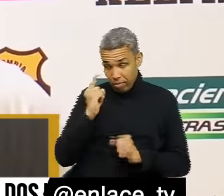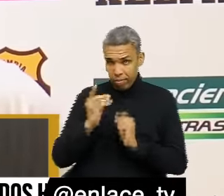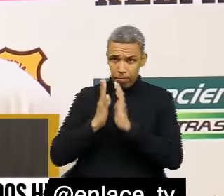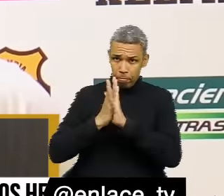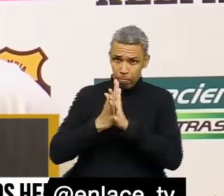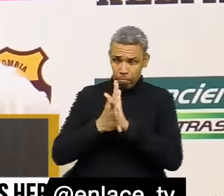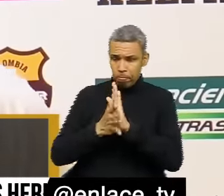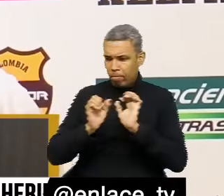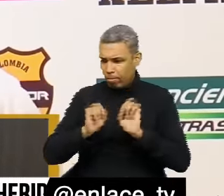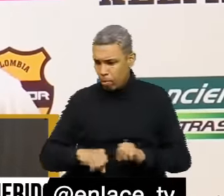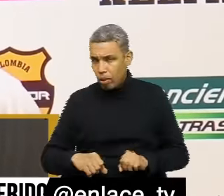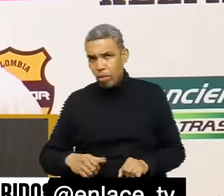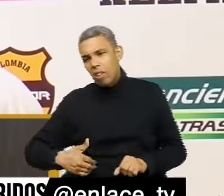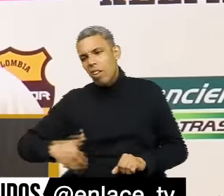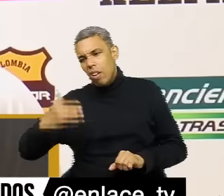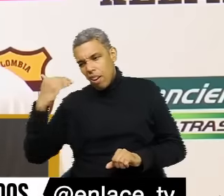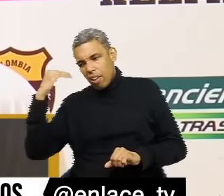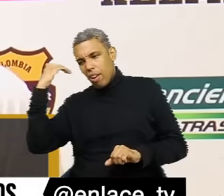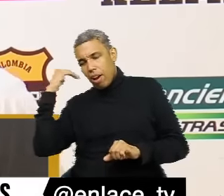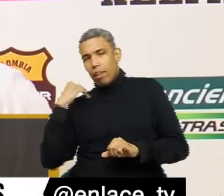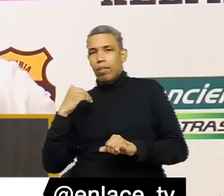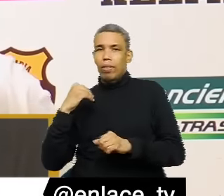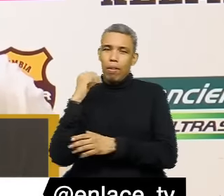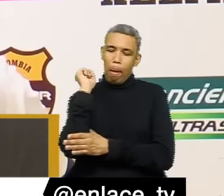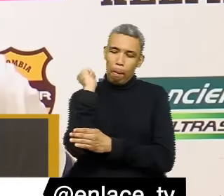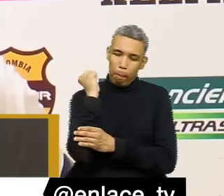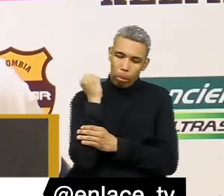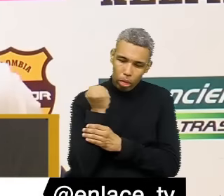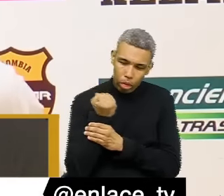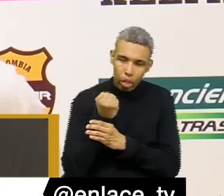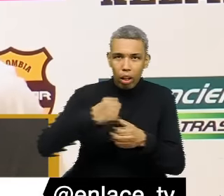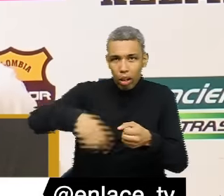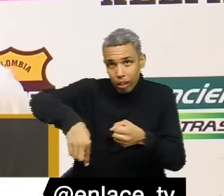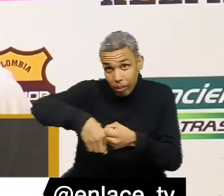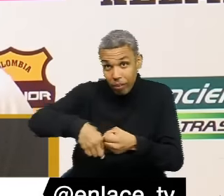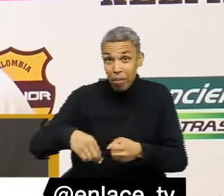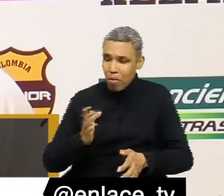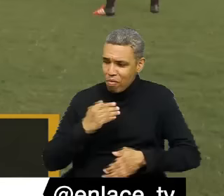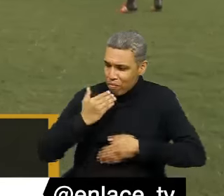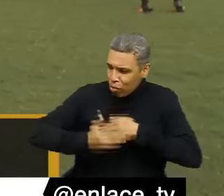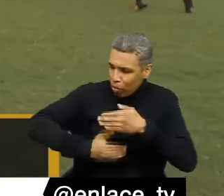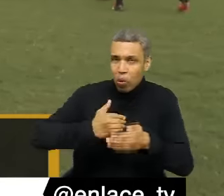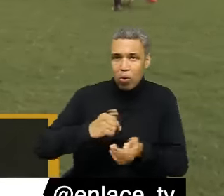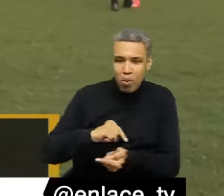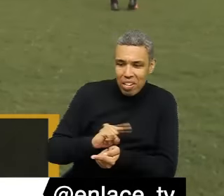más, sabiendo que tenemos que estar humildes, unidos